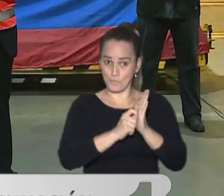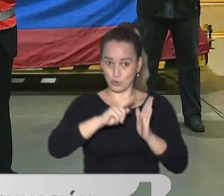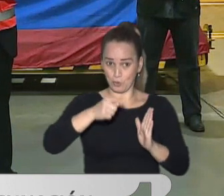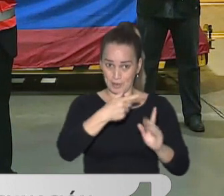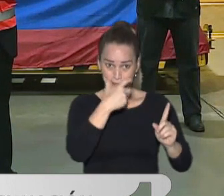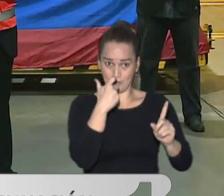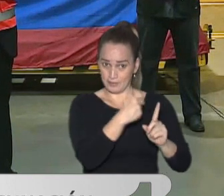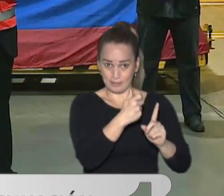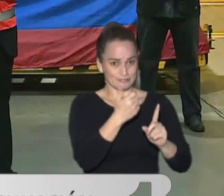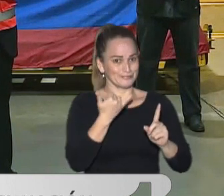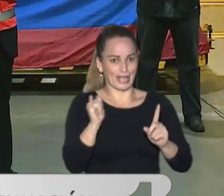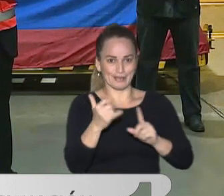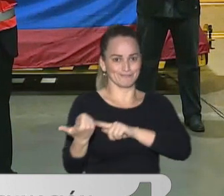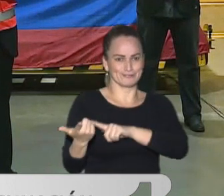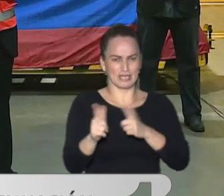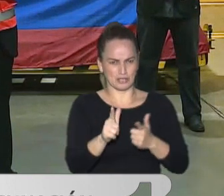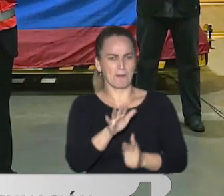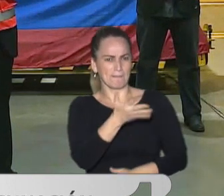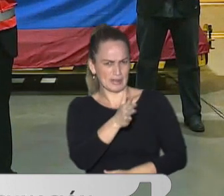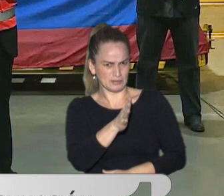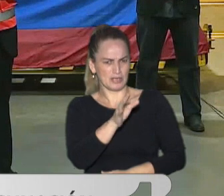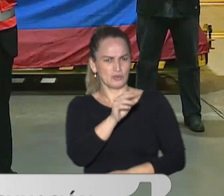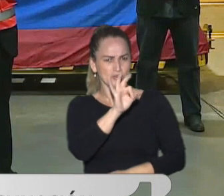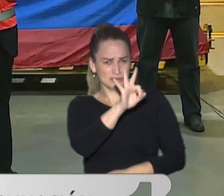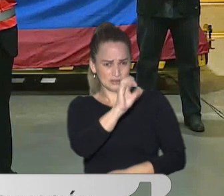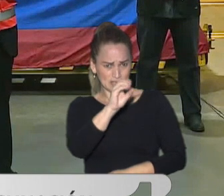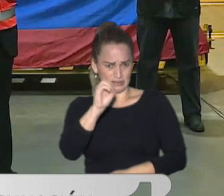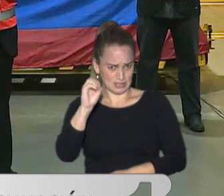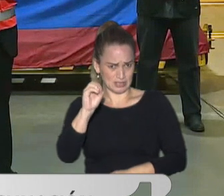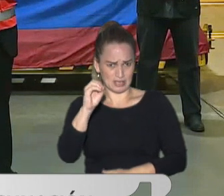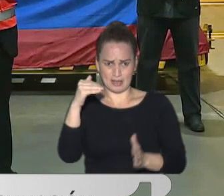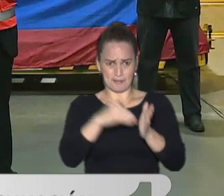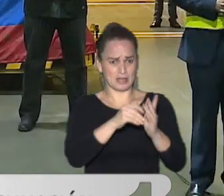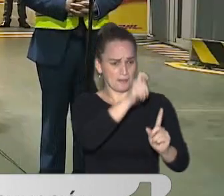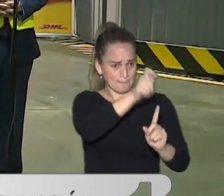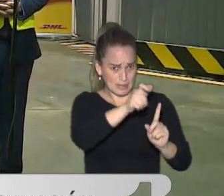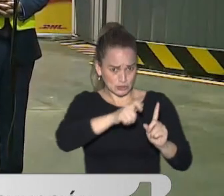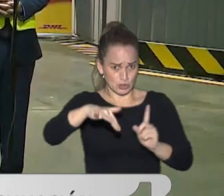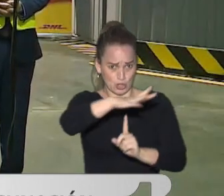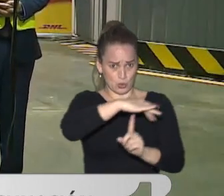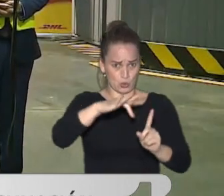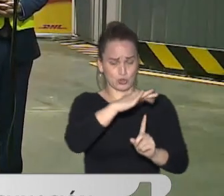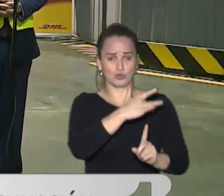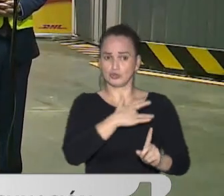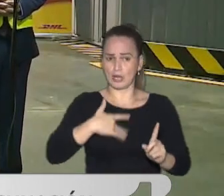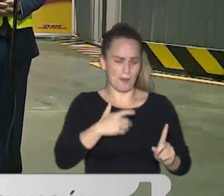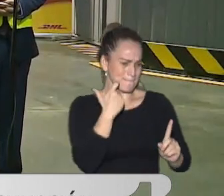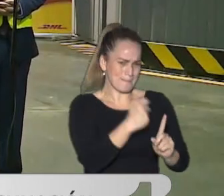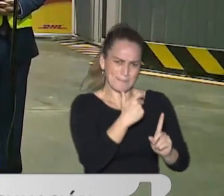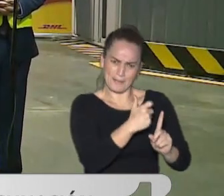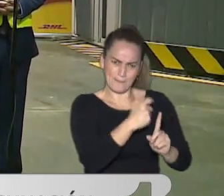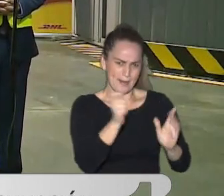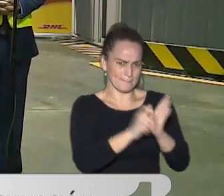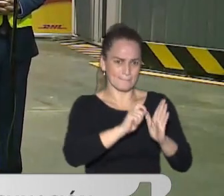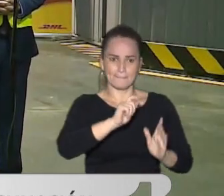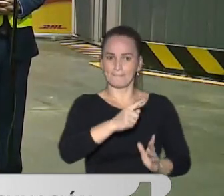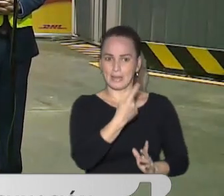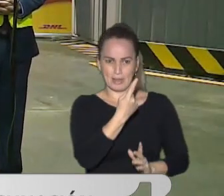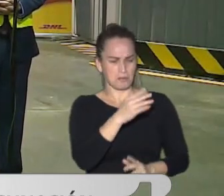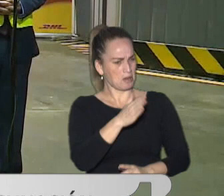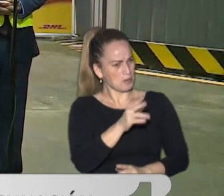la fase 1. Esto es más de 300.000 personas del personal de la salud vacunadas primera línea y más